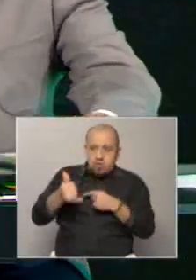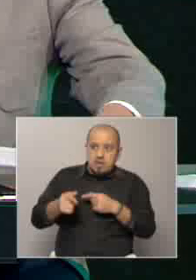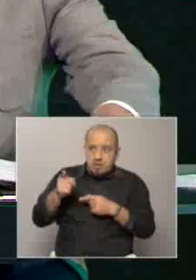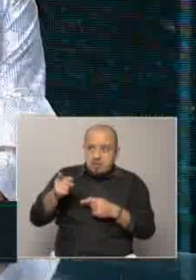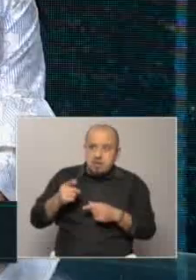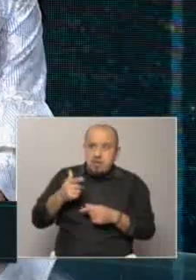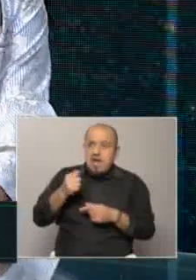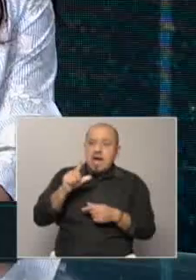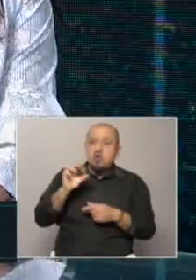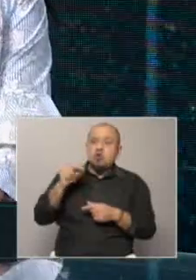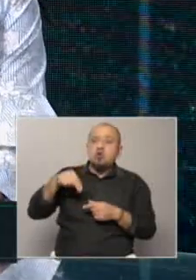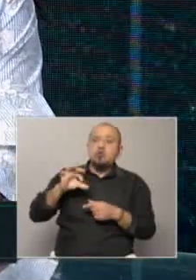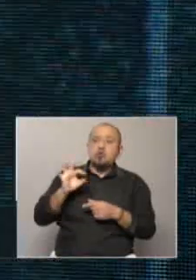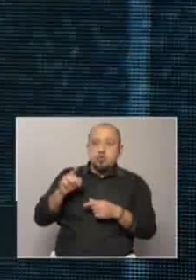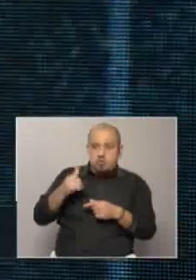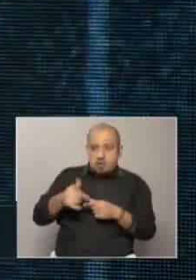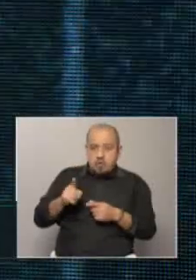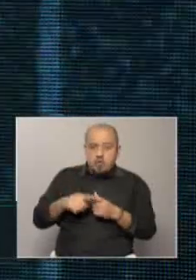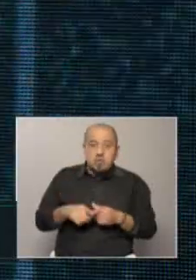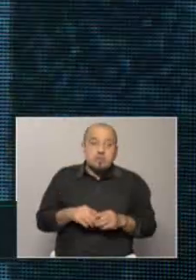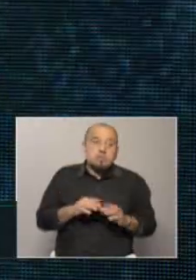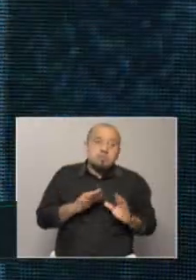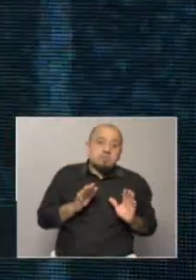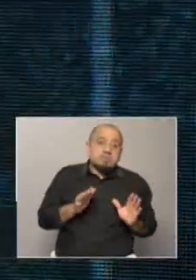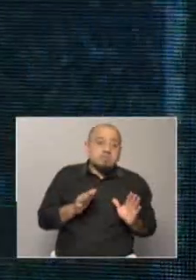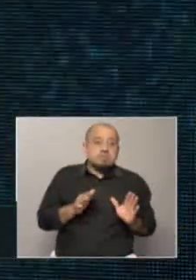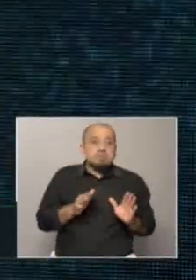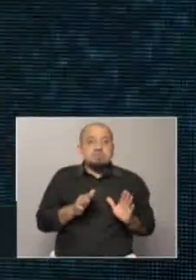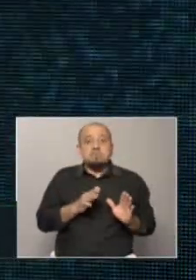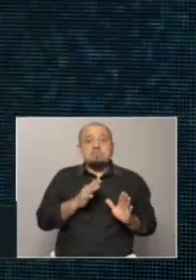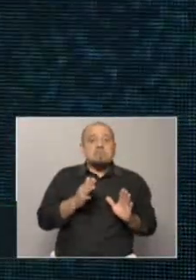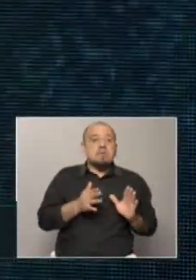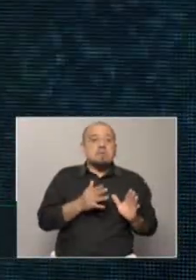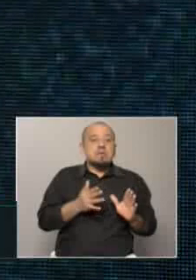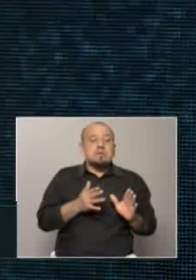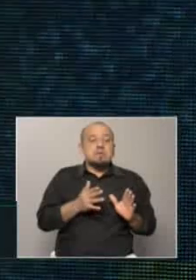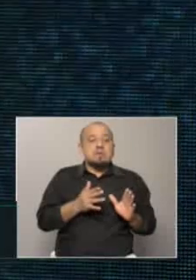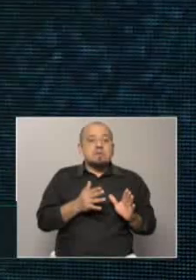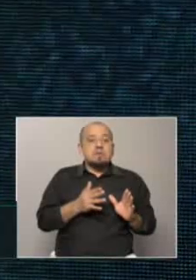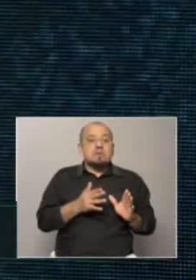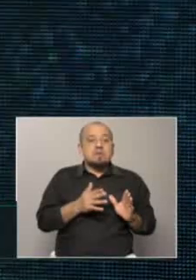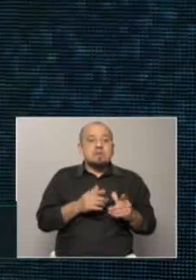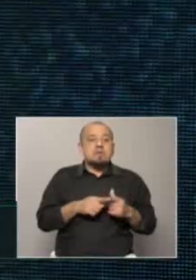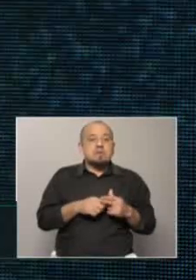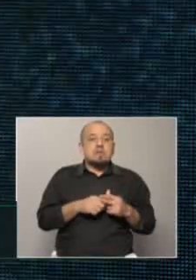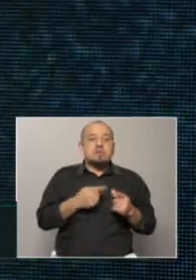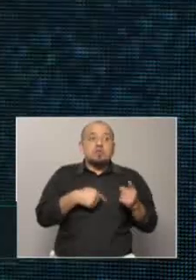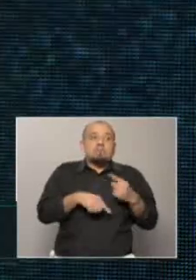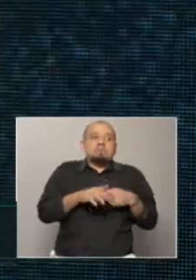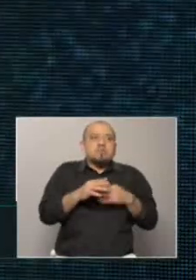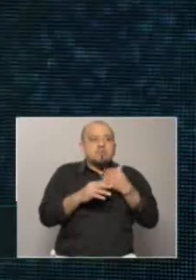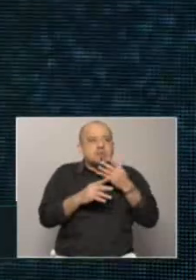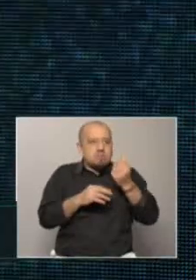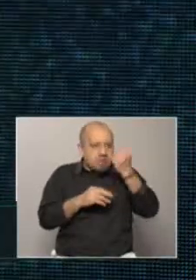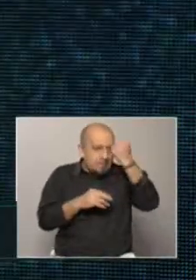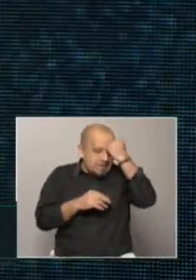va a estar? Y si está apareciendo... Y como haciendo como un arrepentimiento,